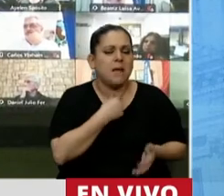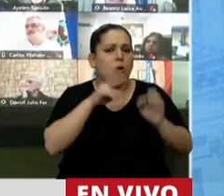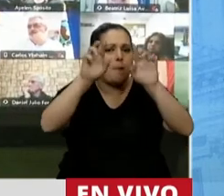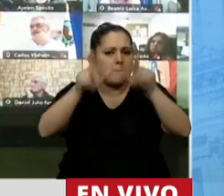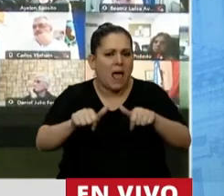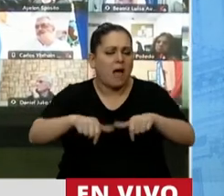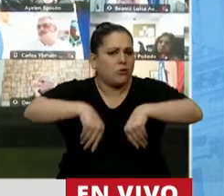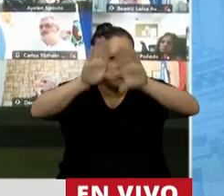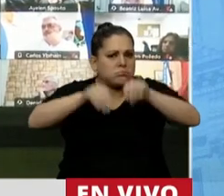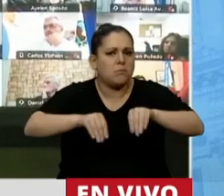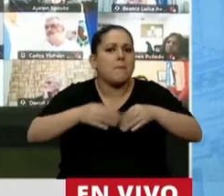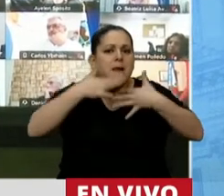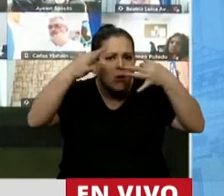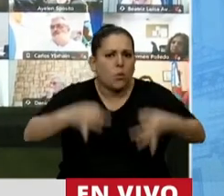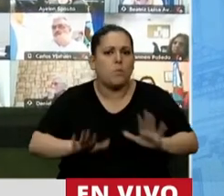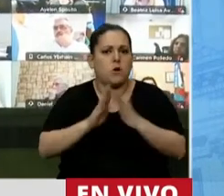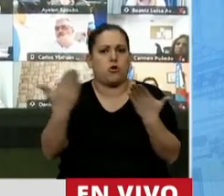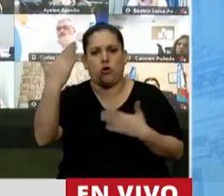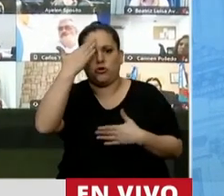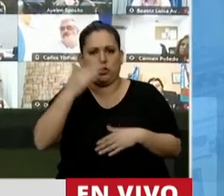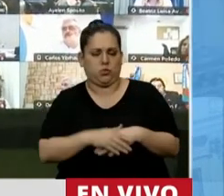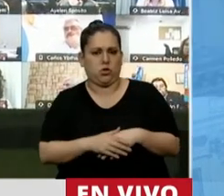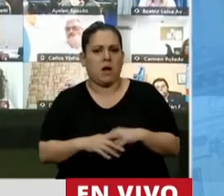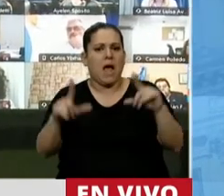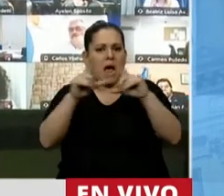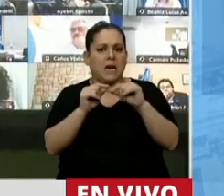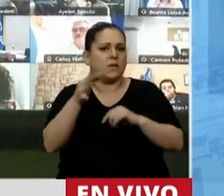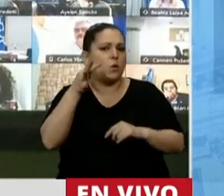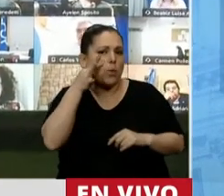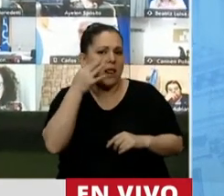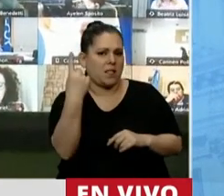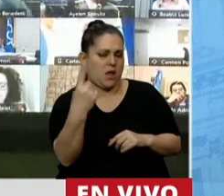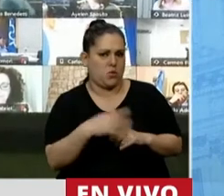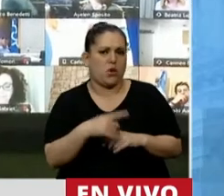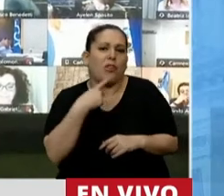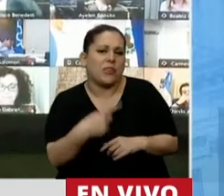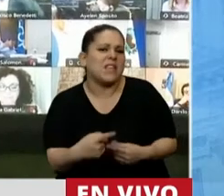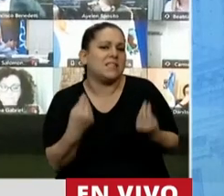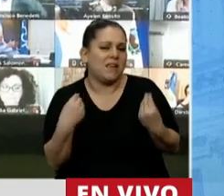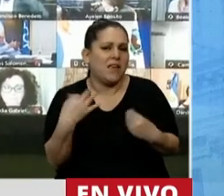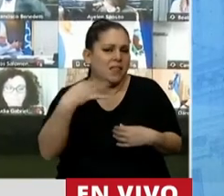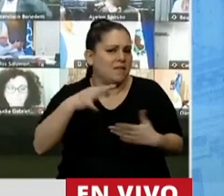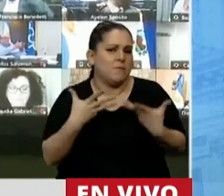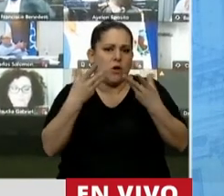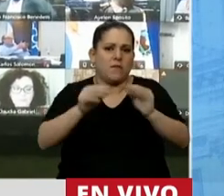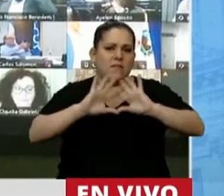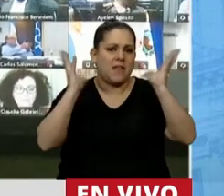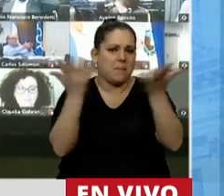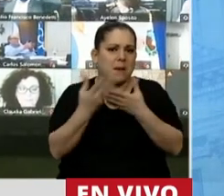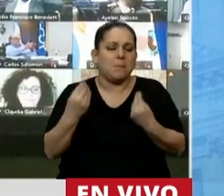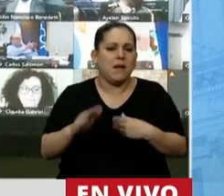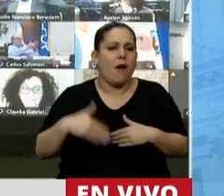para cumplir lo que dice nuestra Constitución. El artículo 41, que dice que debemos defender el ambiente para las